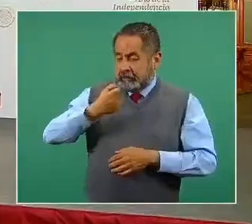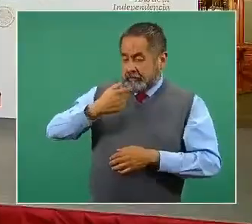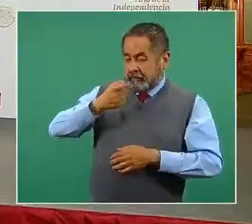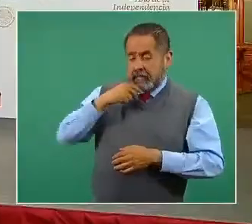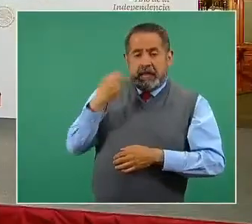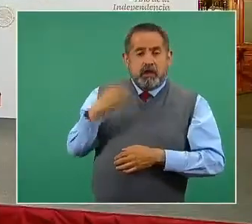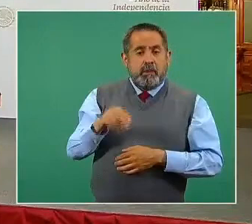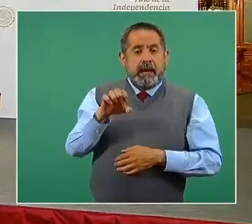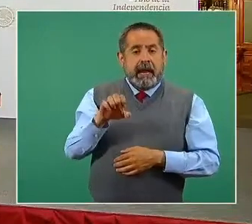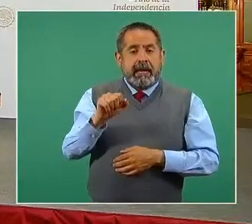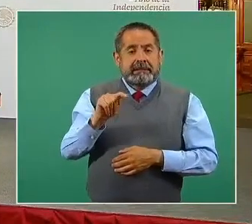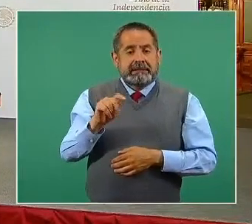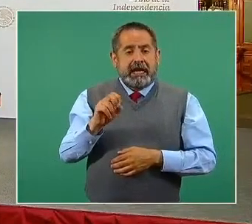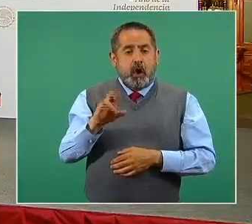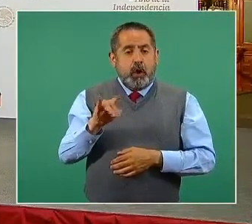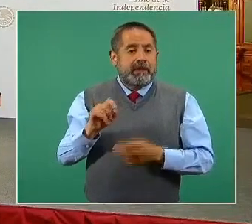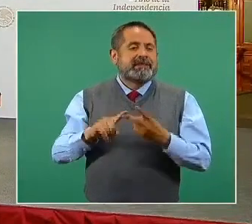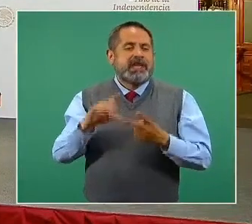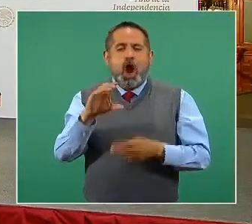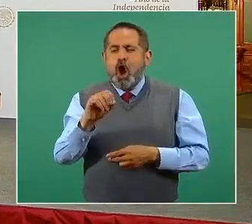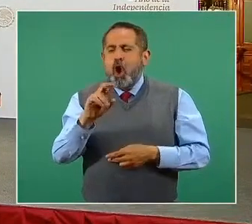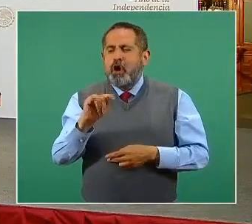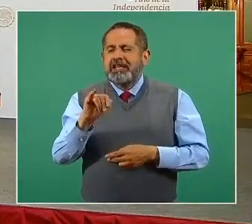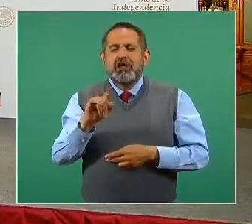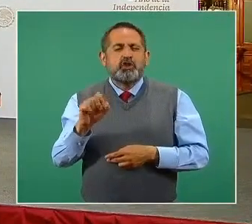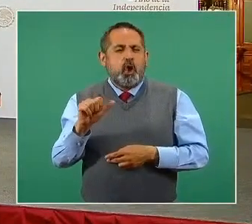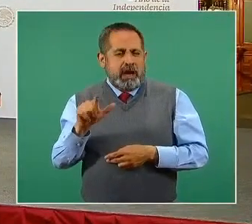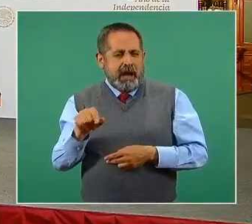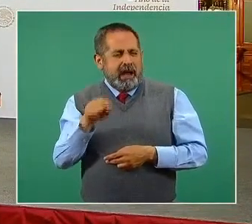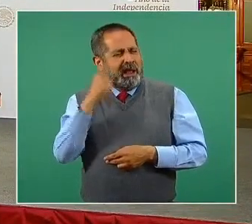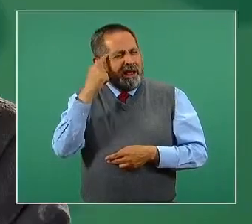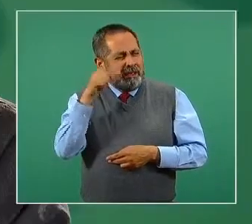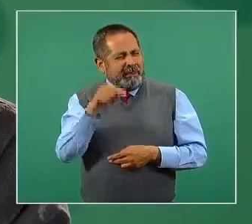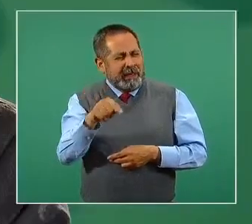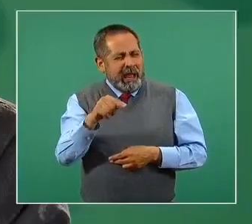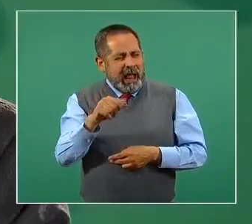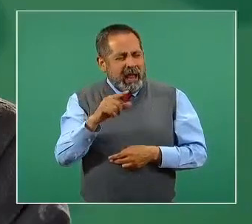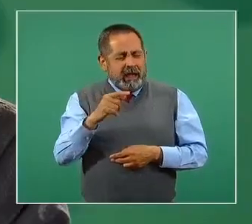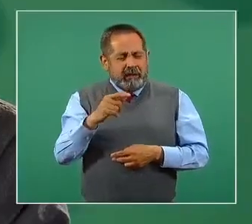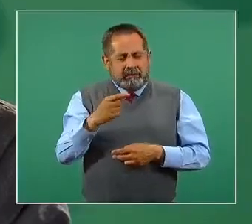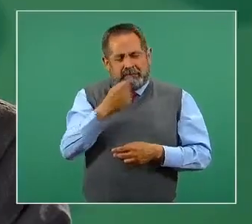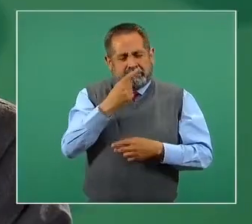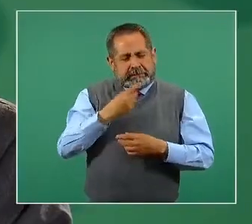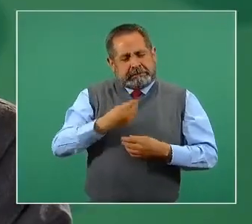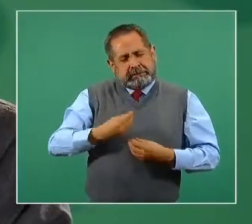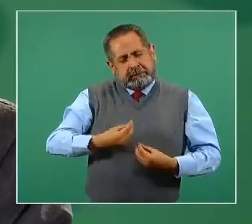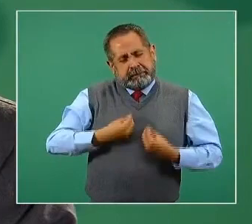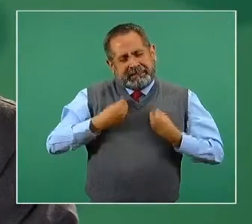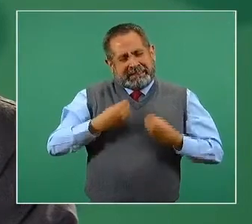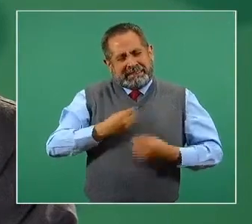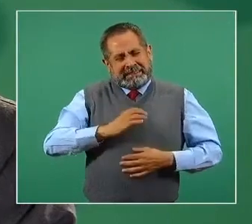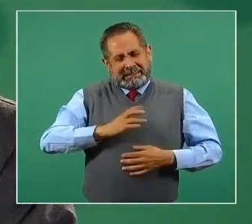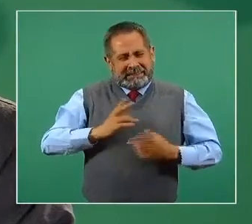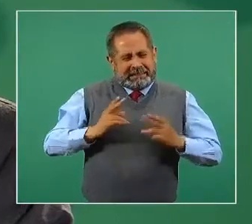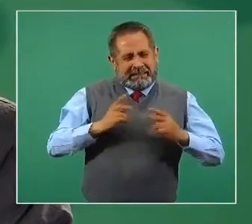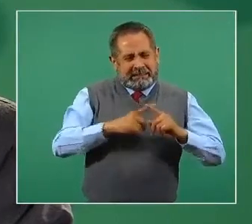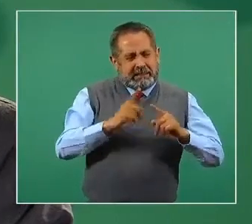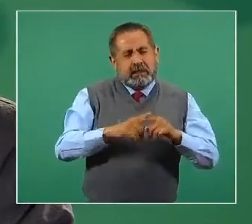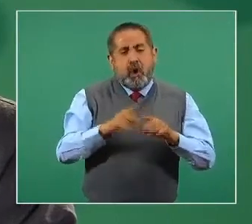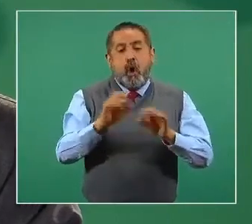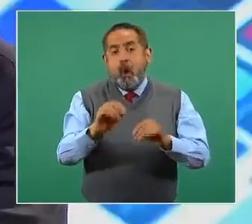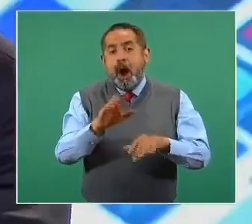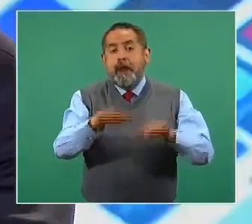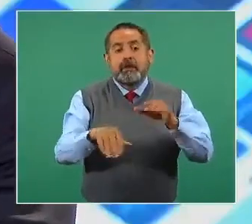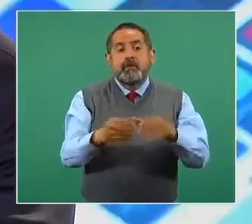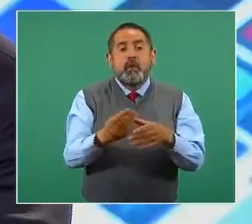los derivados de la cortisona, y como ocurre en México también, sobre todo en consultas